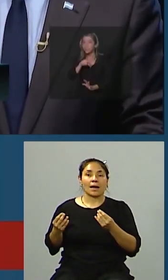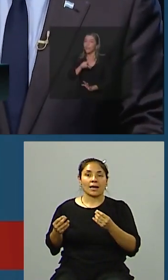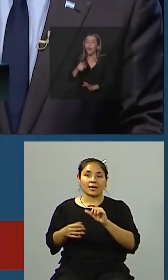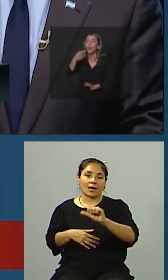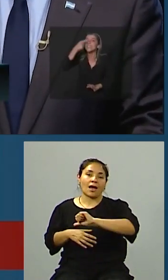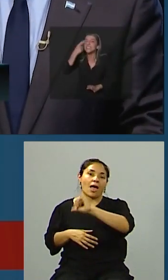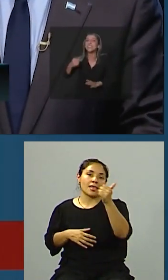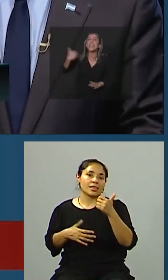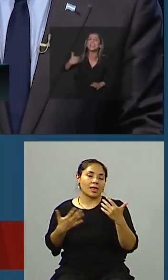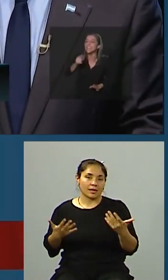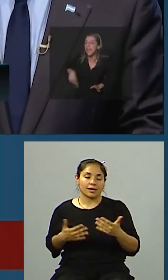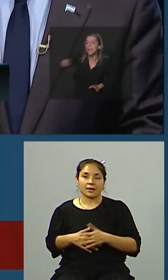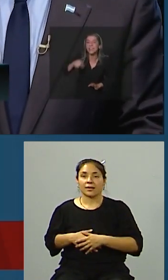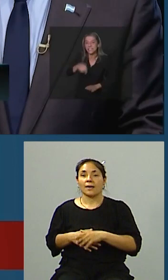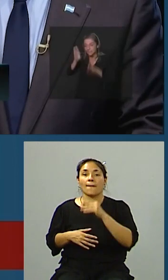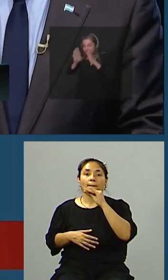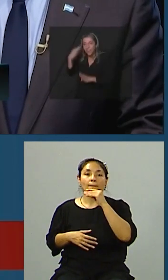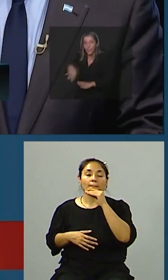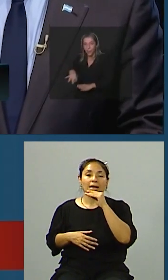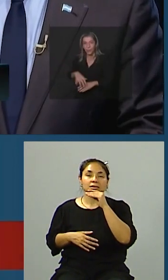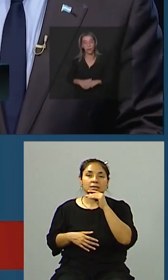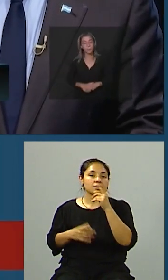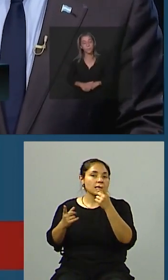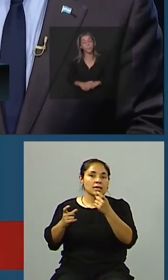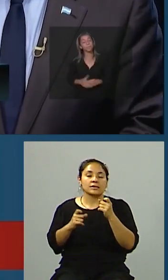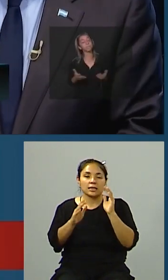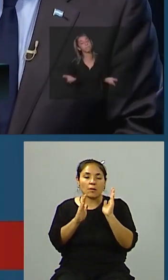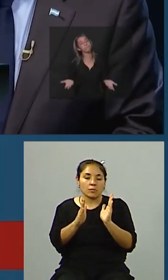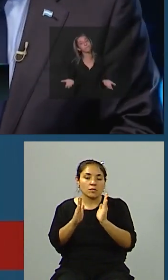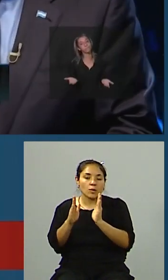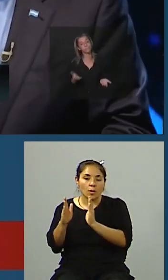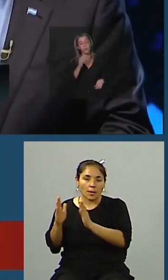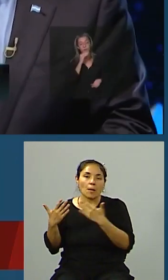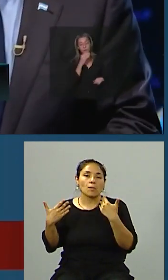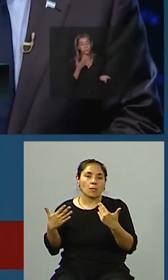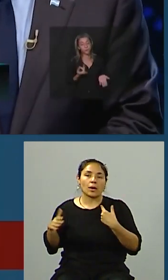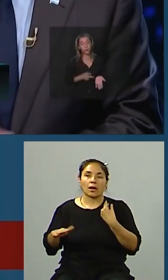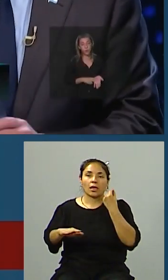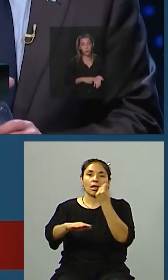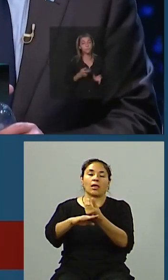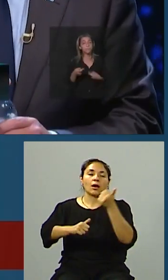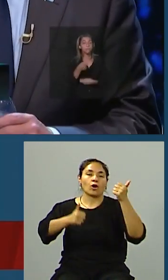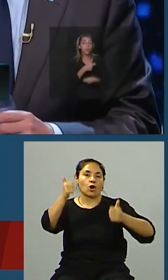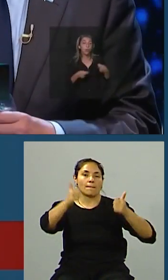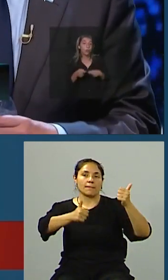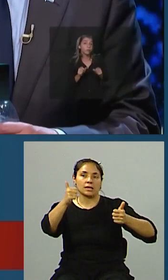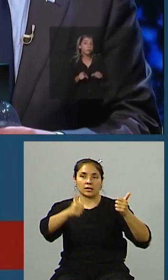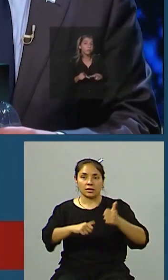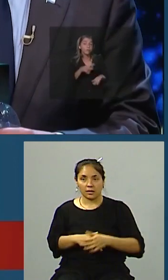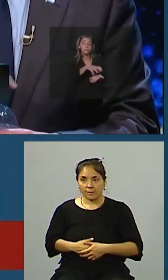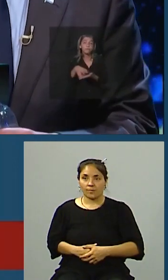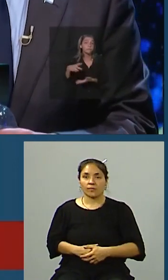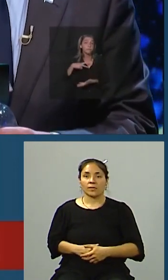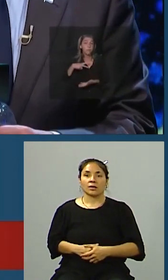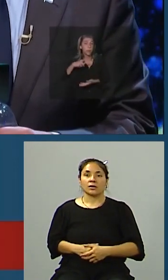ganadora. Massa necesitaba que ocurran determinadas cosas para poder aspirar a competir en esta elección. Y muchas de las cosas